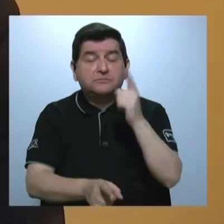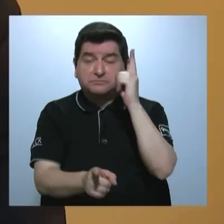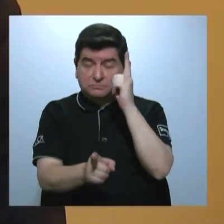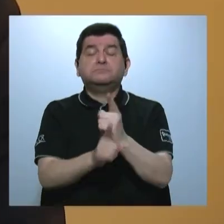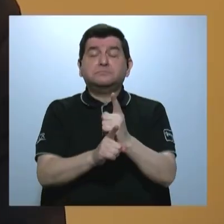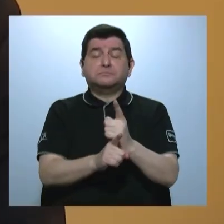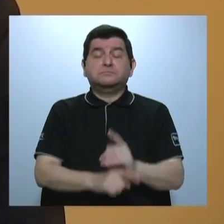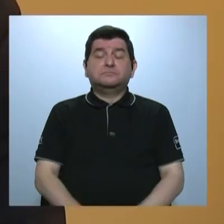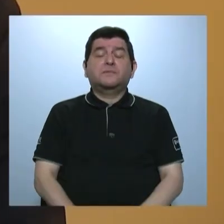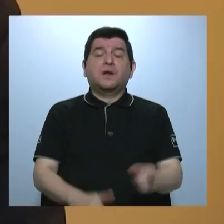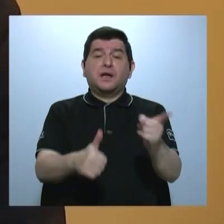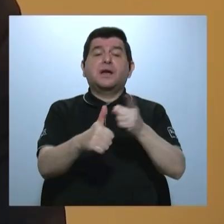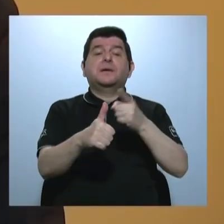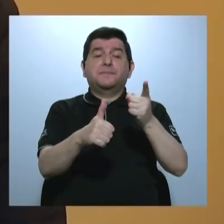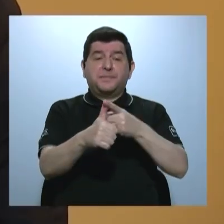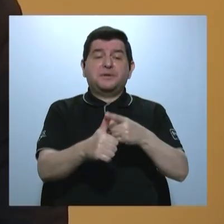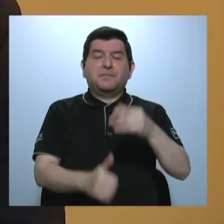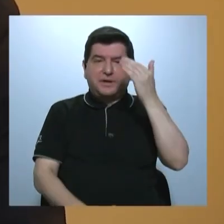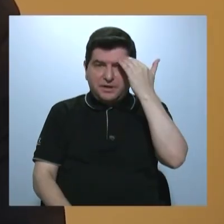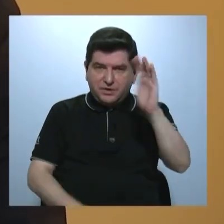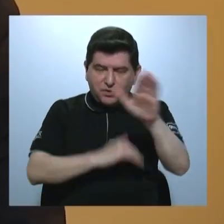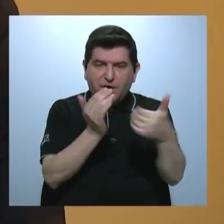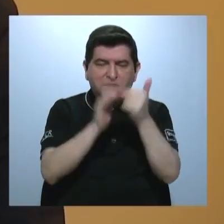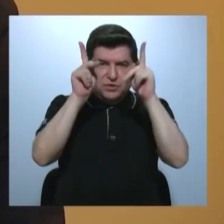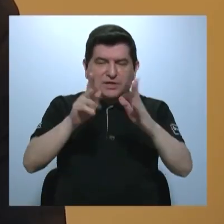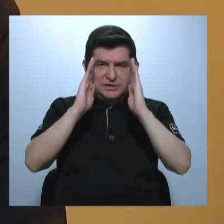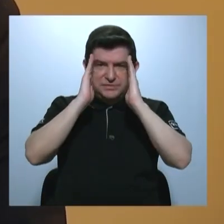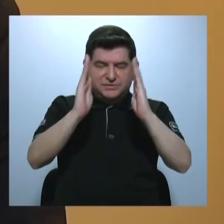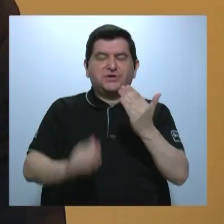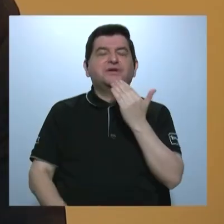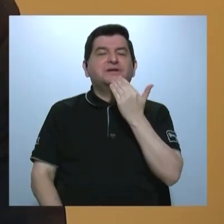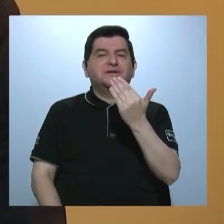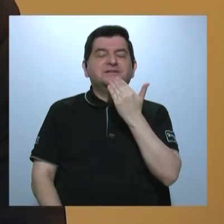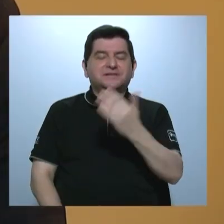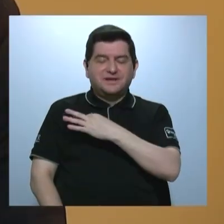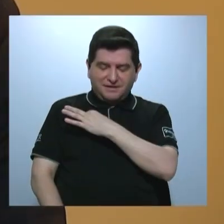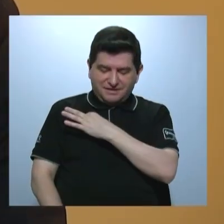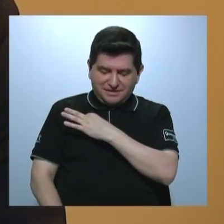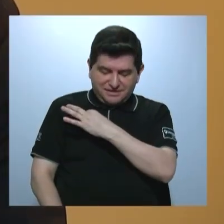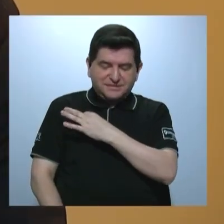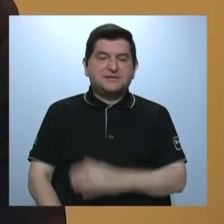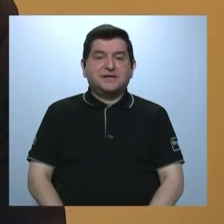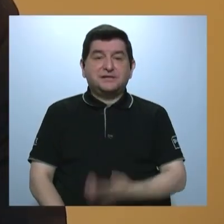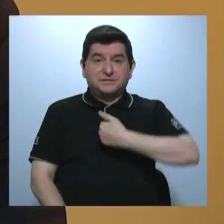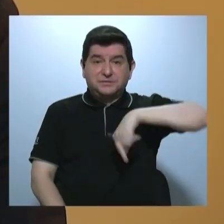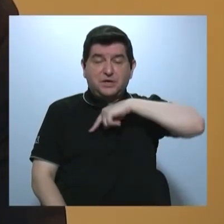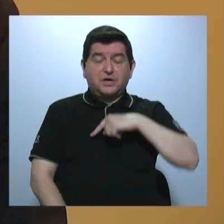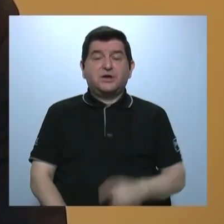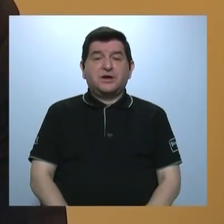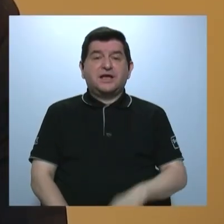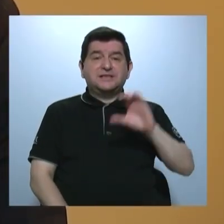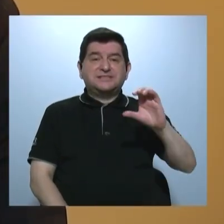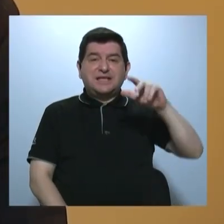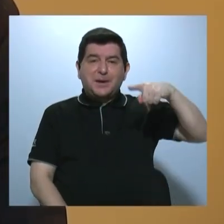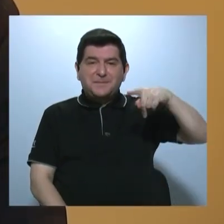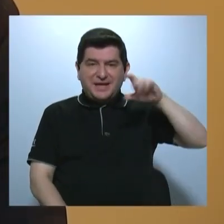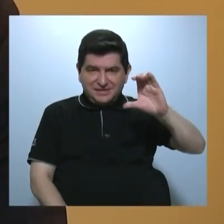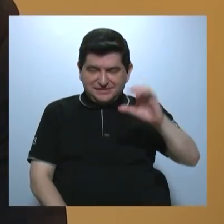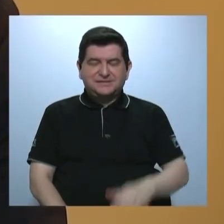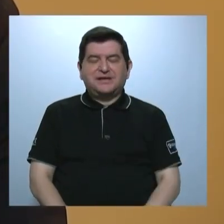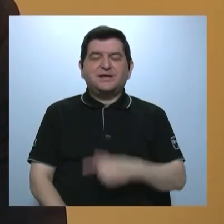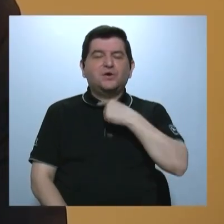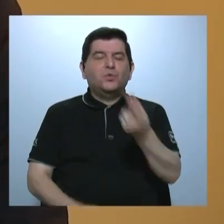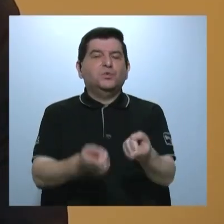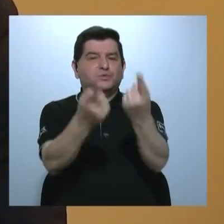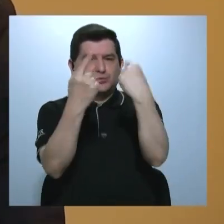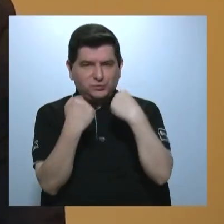No, primero, un saludo a todos los que nos escuchan. Muchas gracias por la invitación. Para nosotros desde el Consejo Promoción de la Competitividad es un placer poder estar